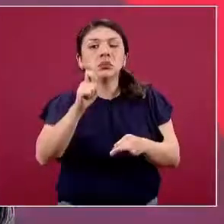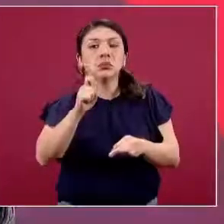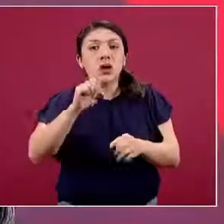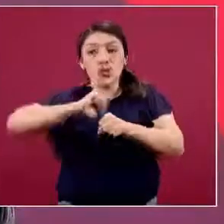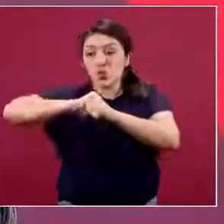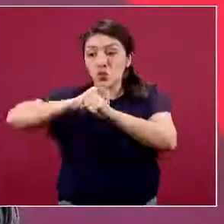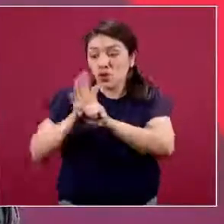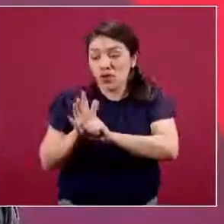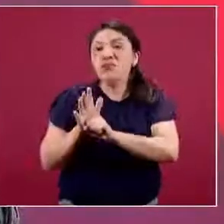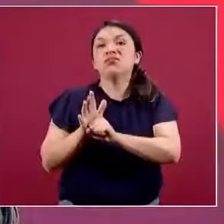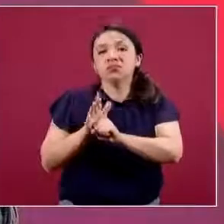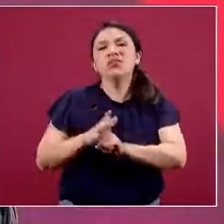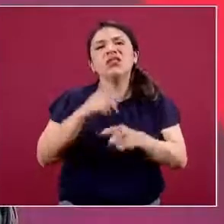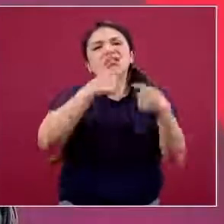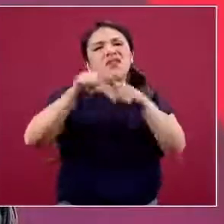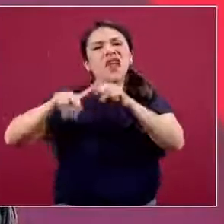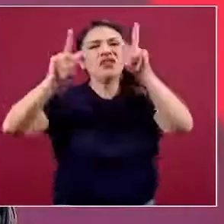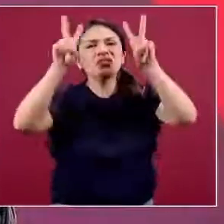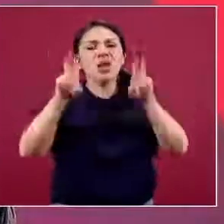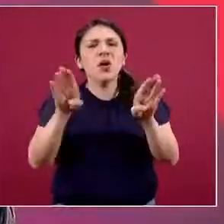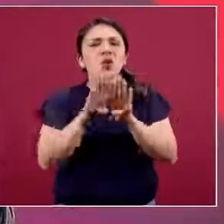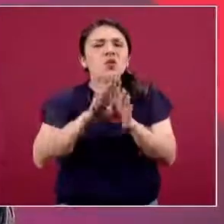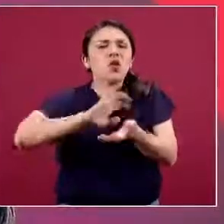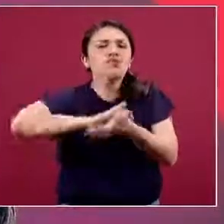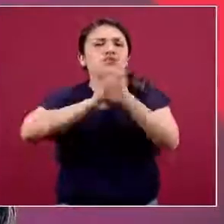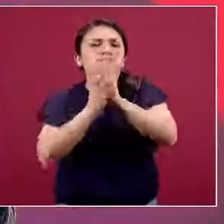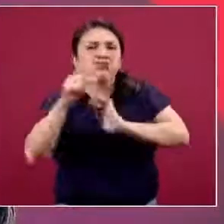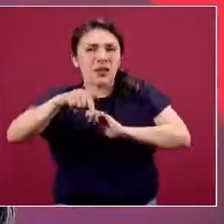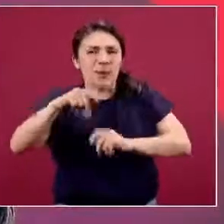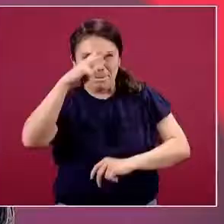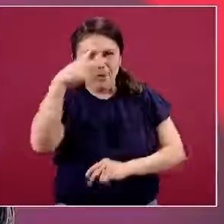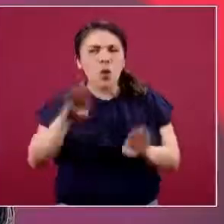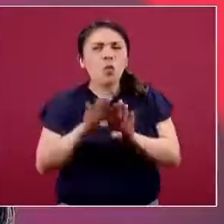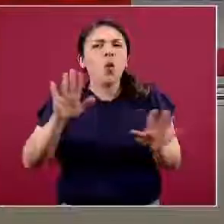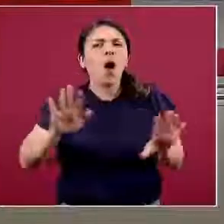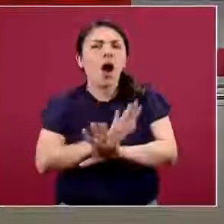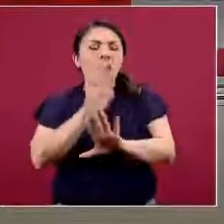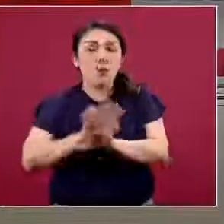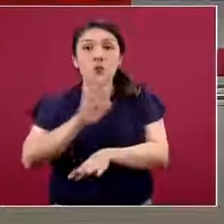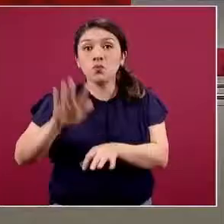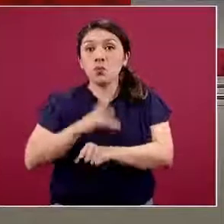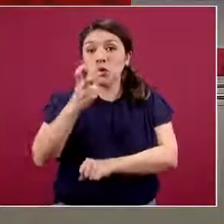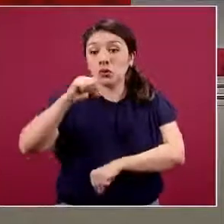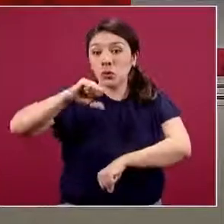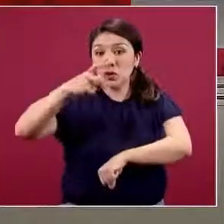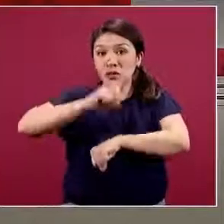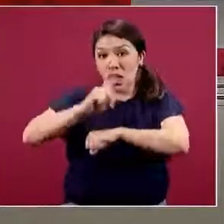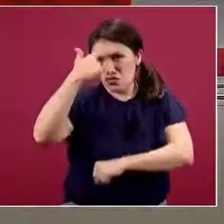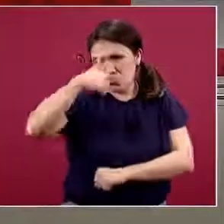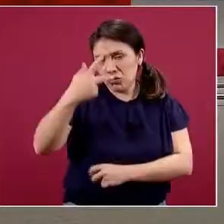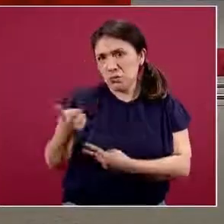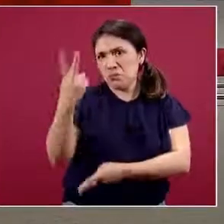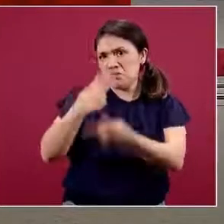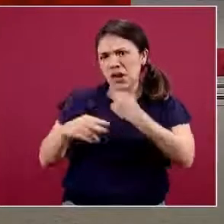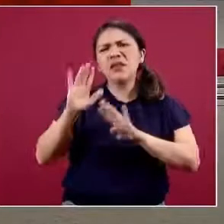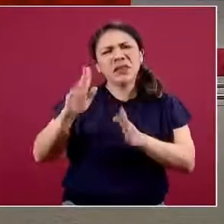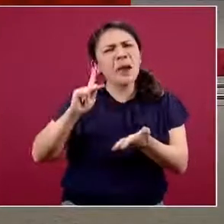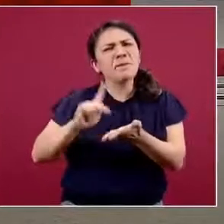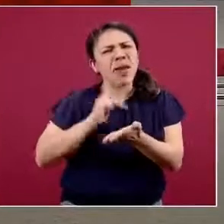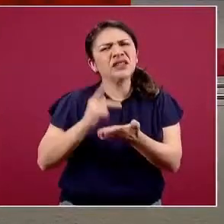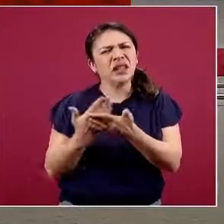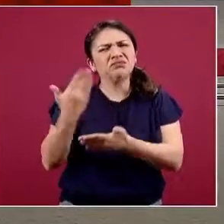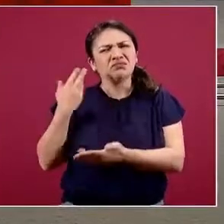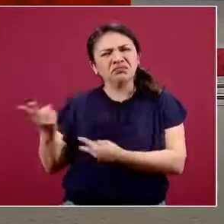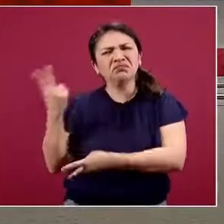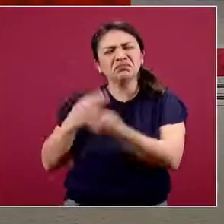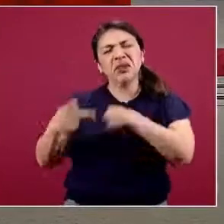con el COVID-19 y su evolución en México. Es por eso que esta noche nos acompaña, ya lo ha hecho en ocasiones